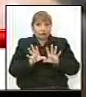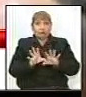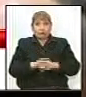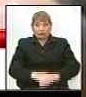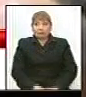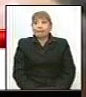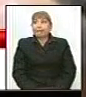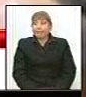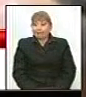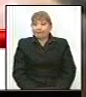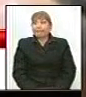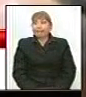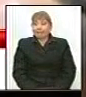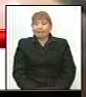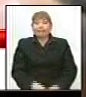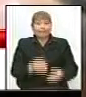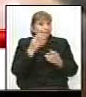más